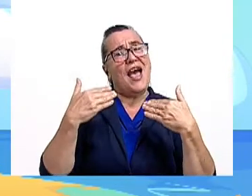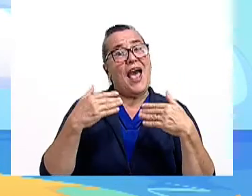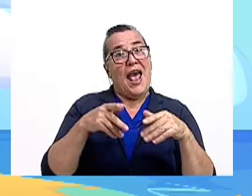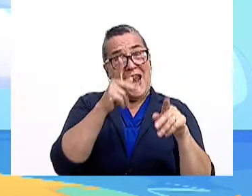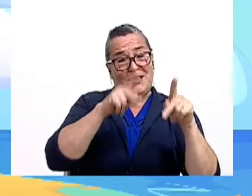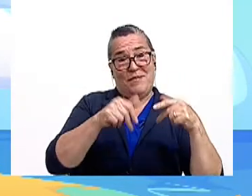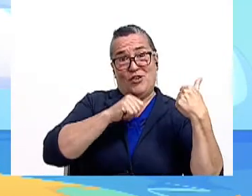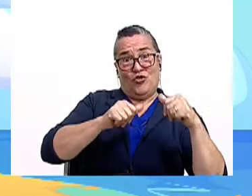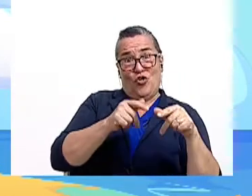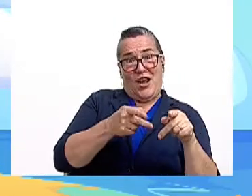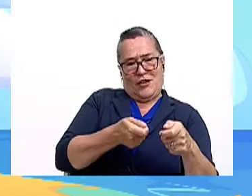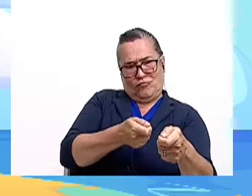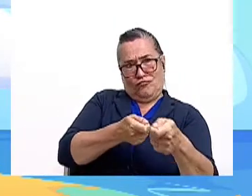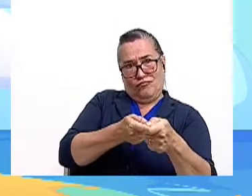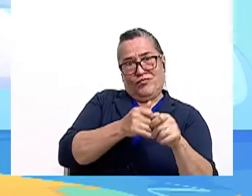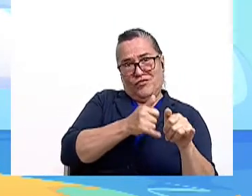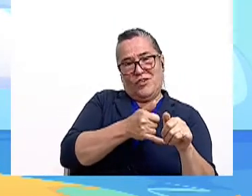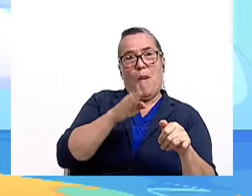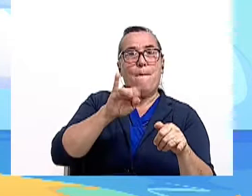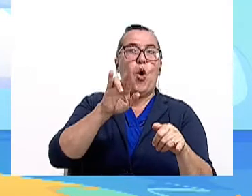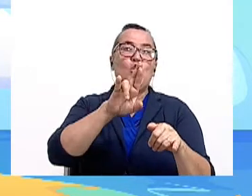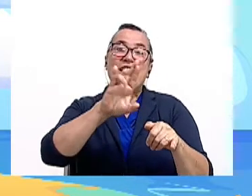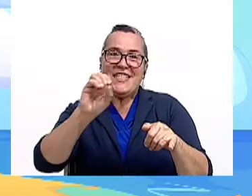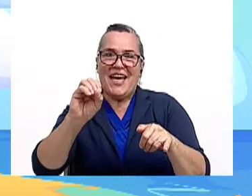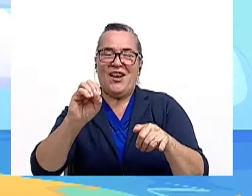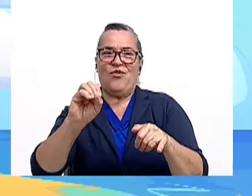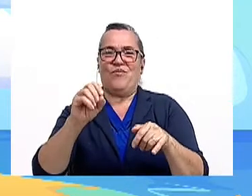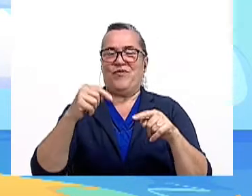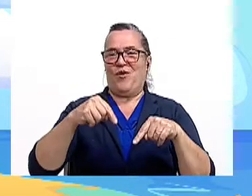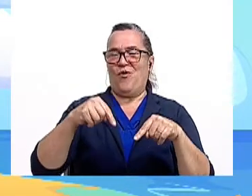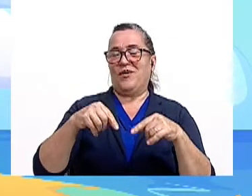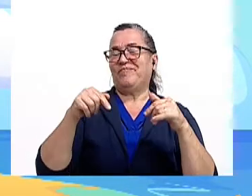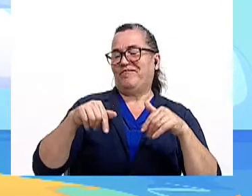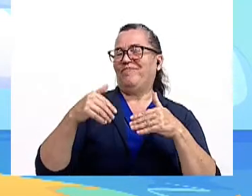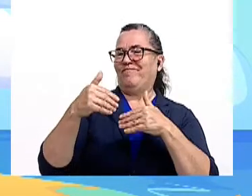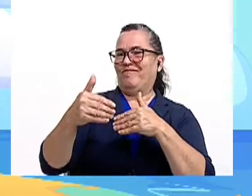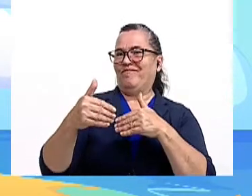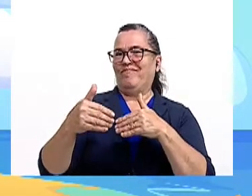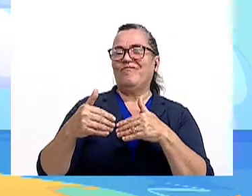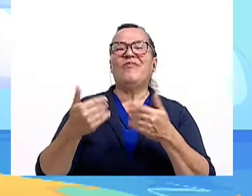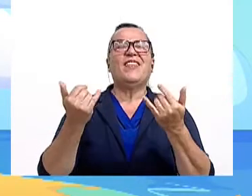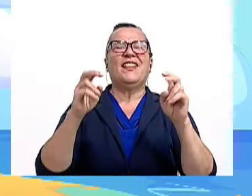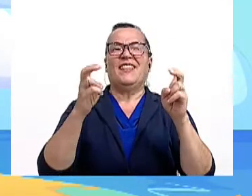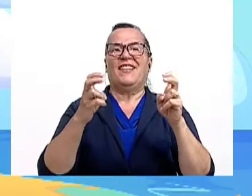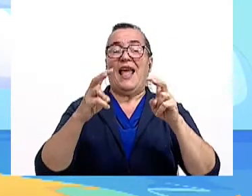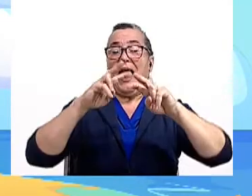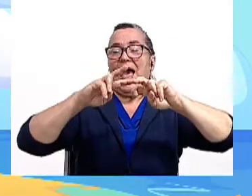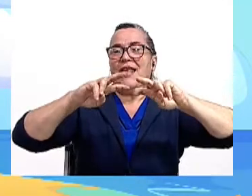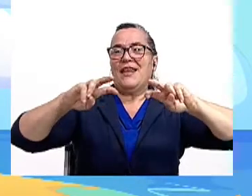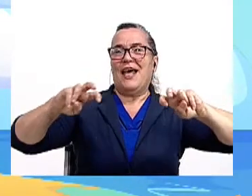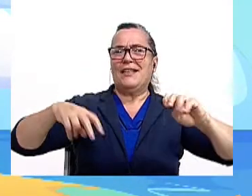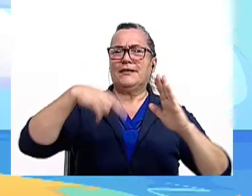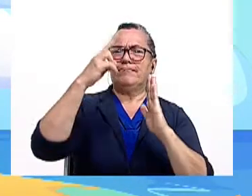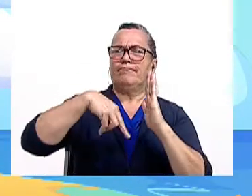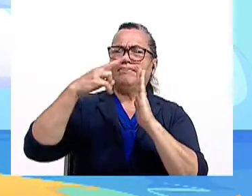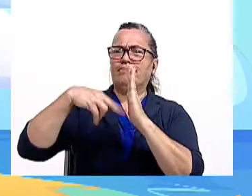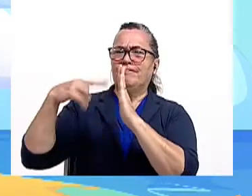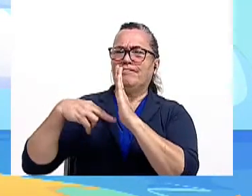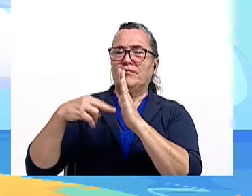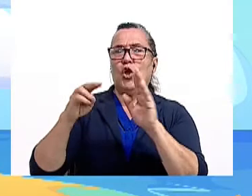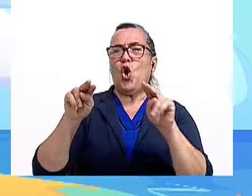hoy, vamos a tratar el tema del análisis literario de la novela Robinson